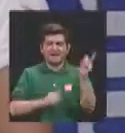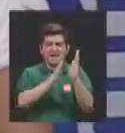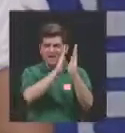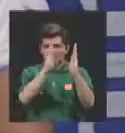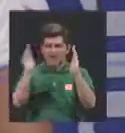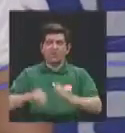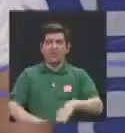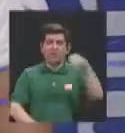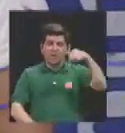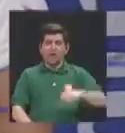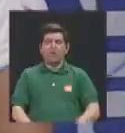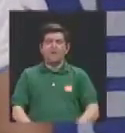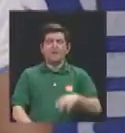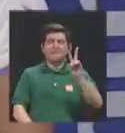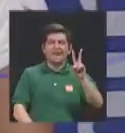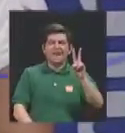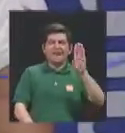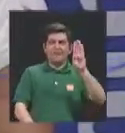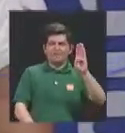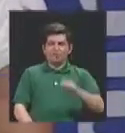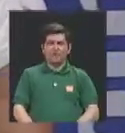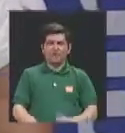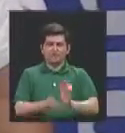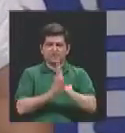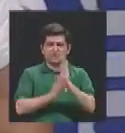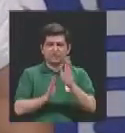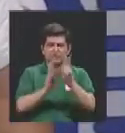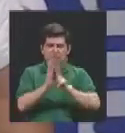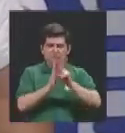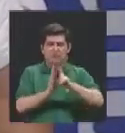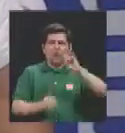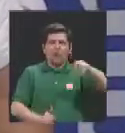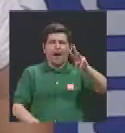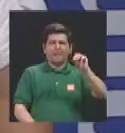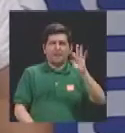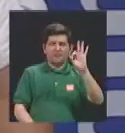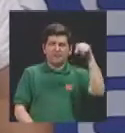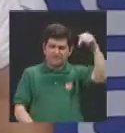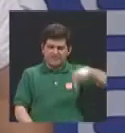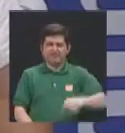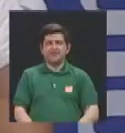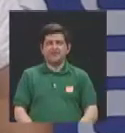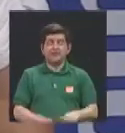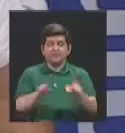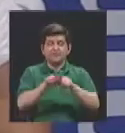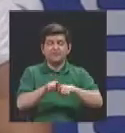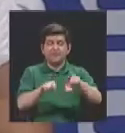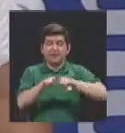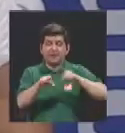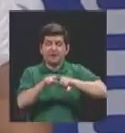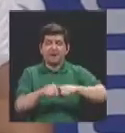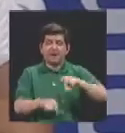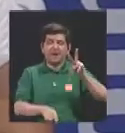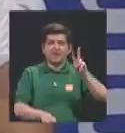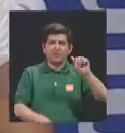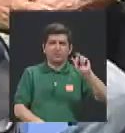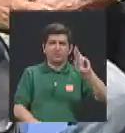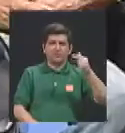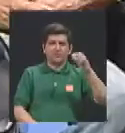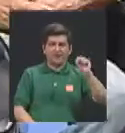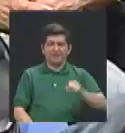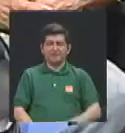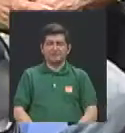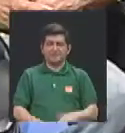Gracias por continuar el lunes de Cinemateca hoy con los Vargas Brothers, este documental de Juan Manuel Fernández que está hoy aquí, bueno, y los hermanos Vargas también. Entonces le